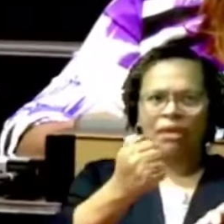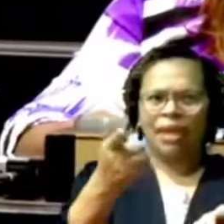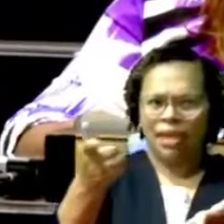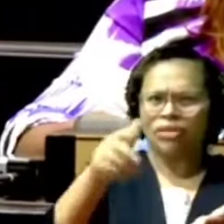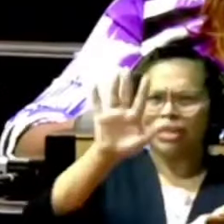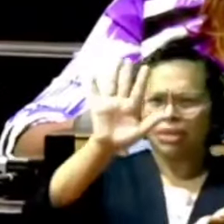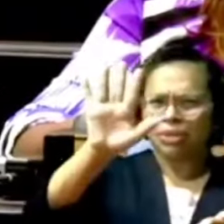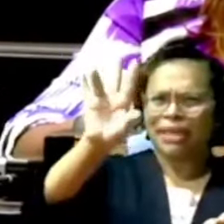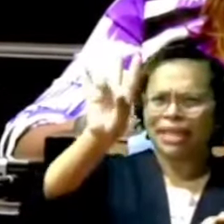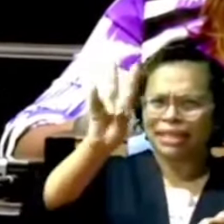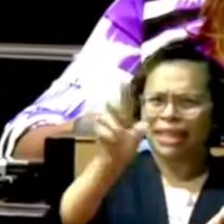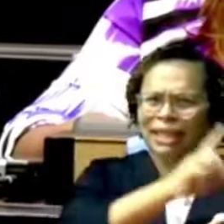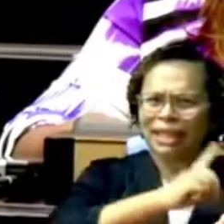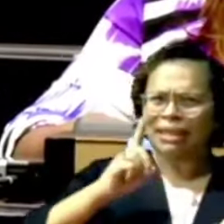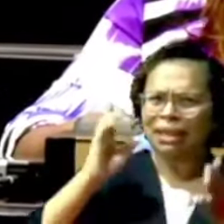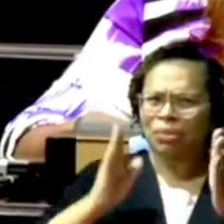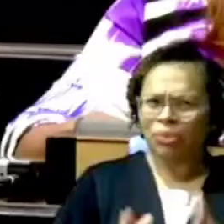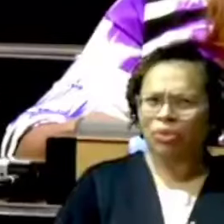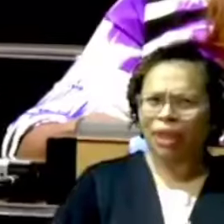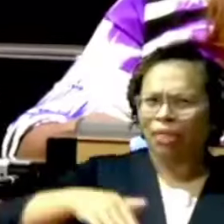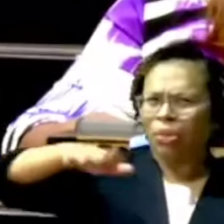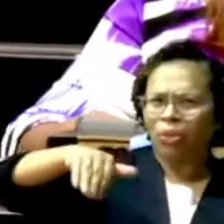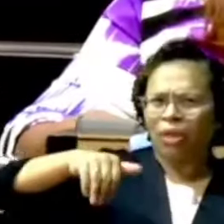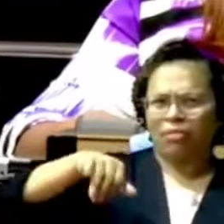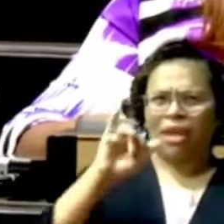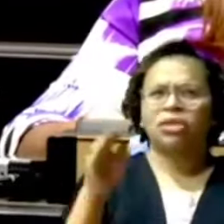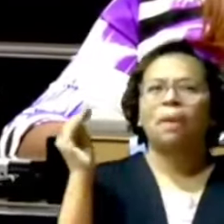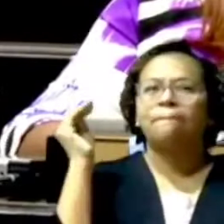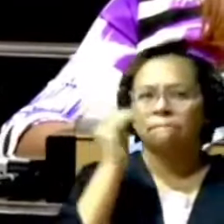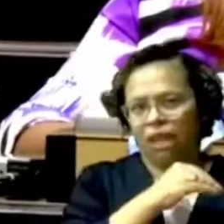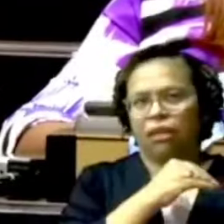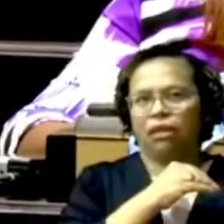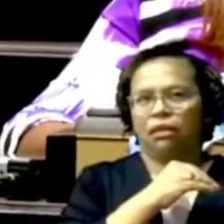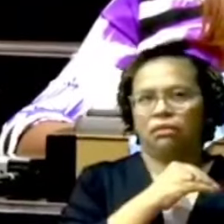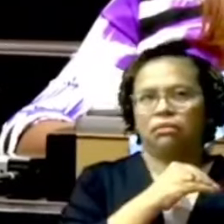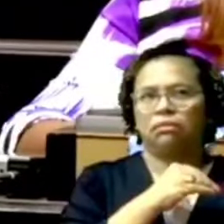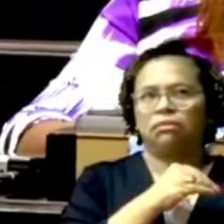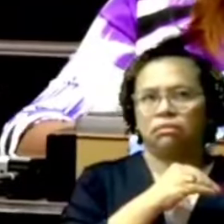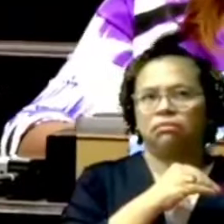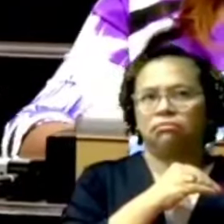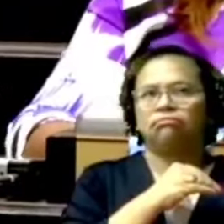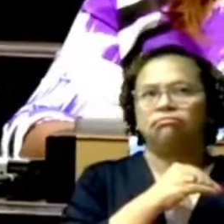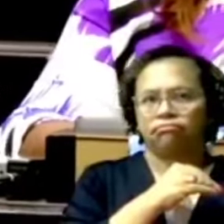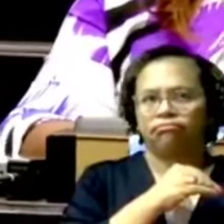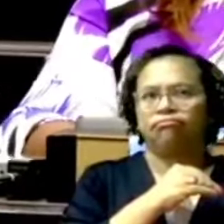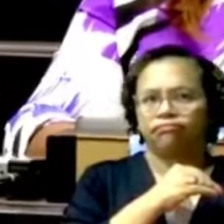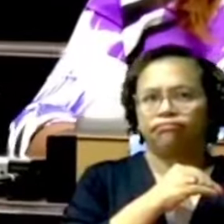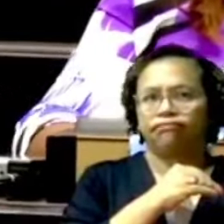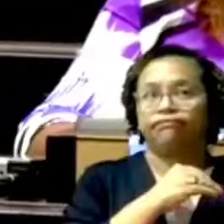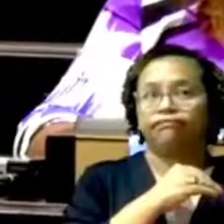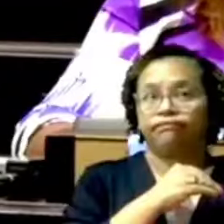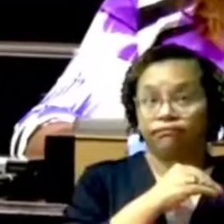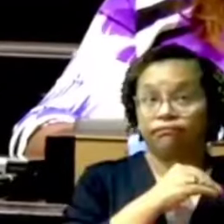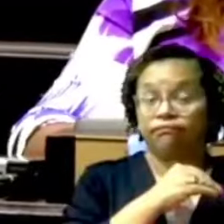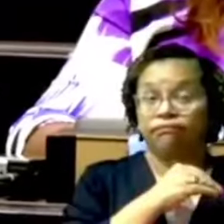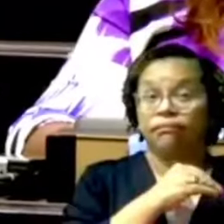la han entregado, cuando esa declaración es totalmente falsa. A la sociedad, nosotros también le decimos,